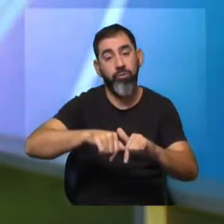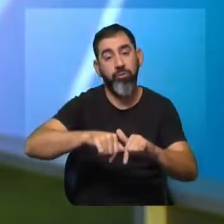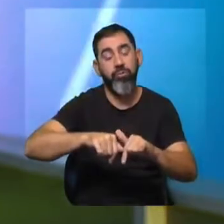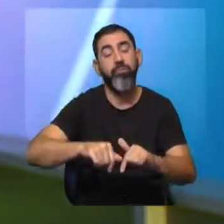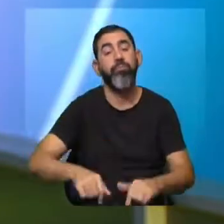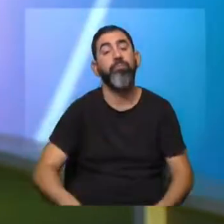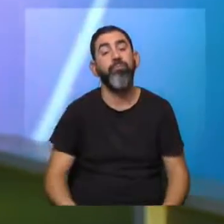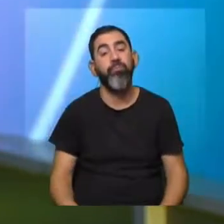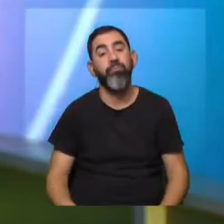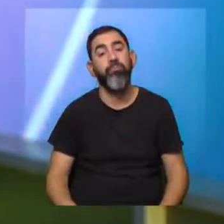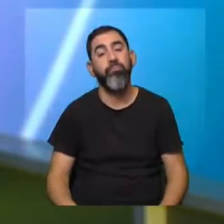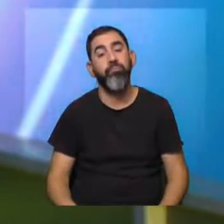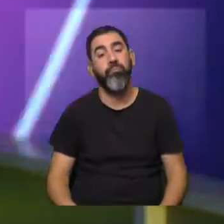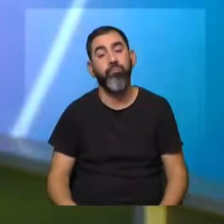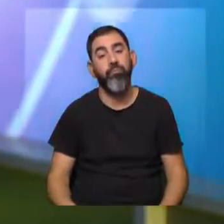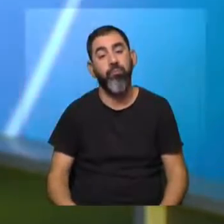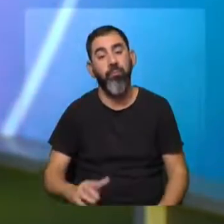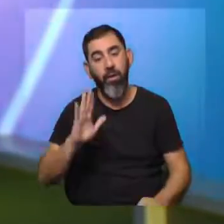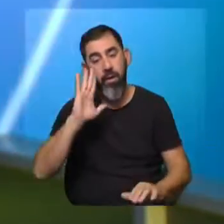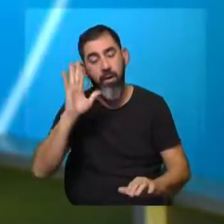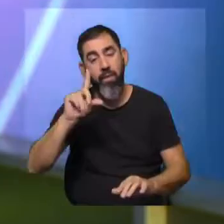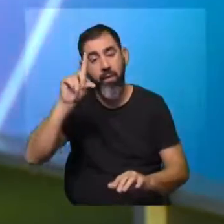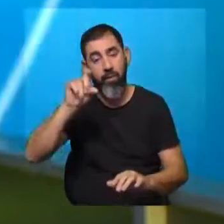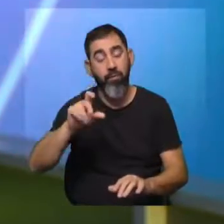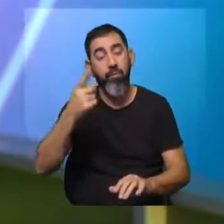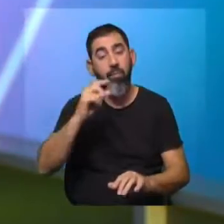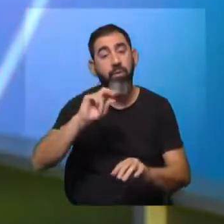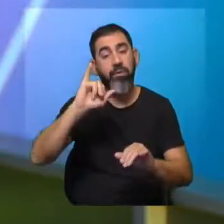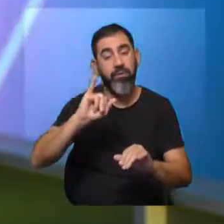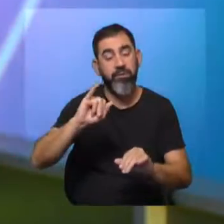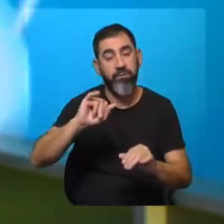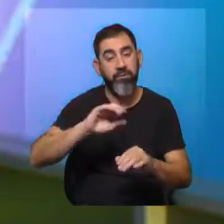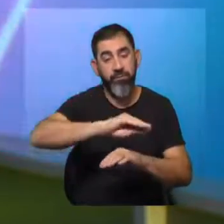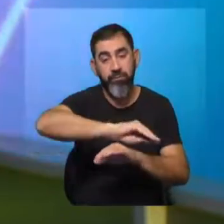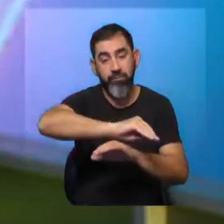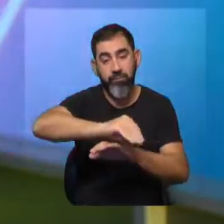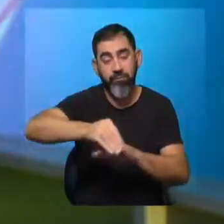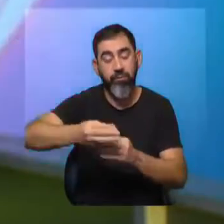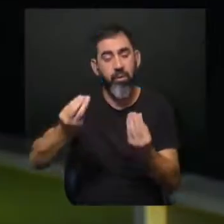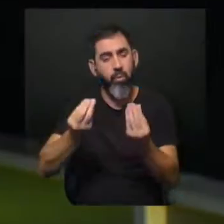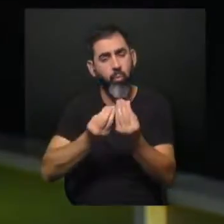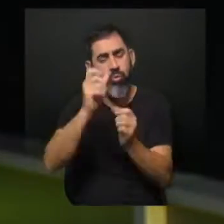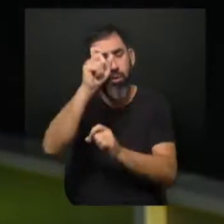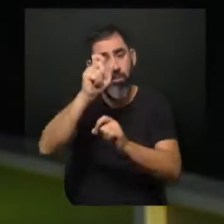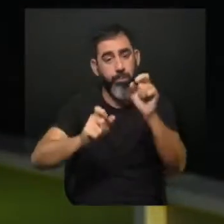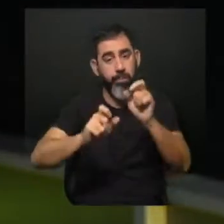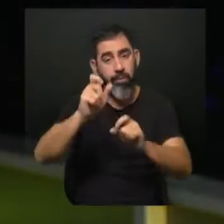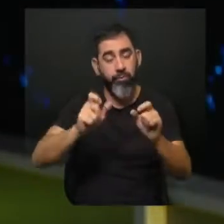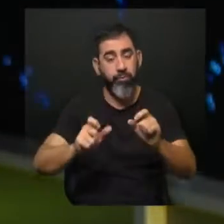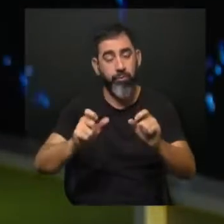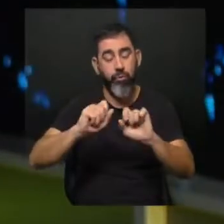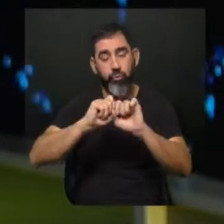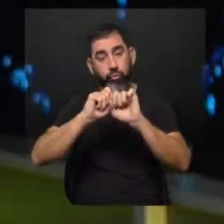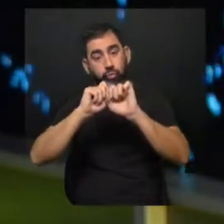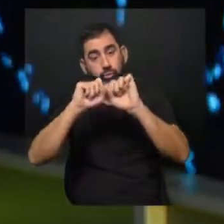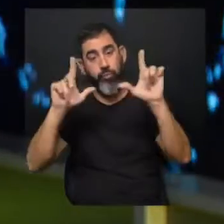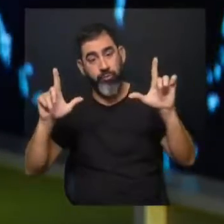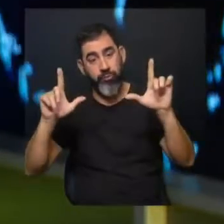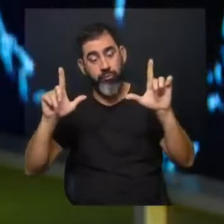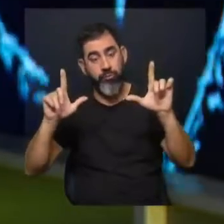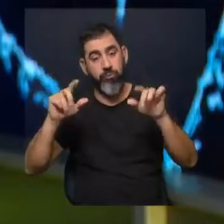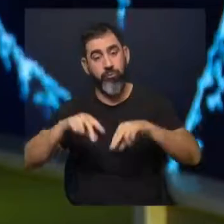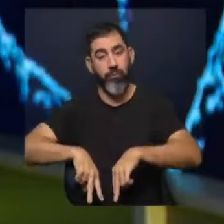últimos días. Sé que no tiene que ver con el agua, pero estamos hablando de una zona costera. Mucha gente quedó sorprendida con